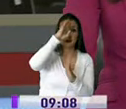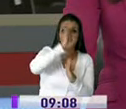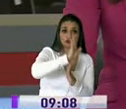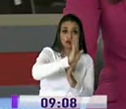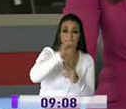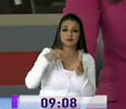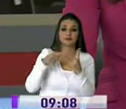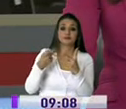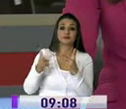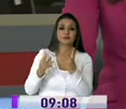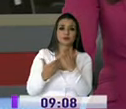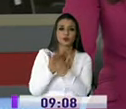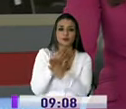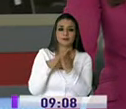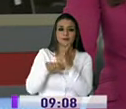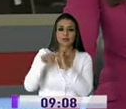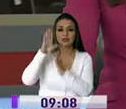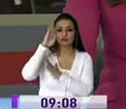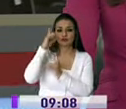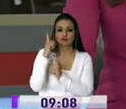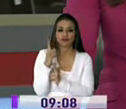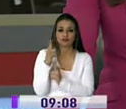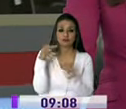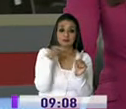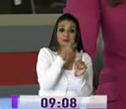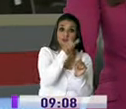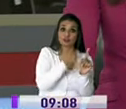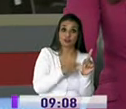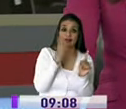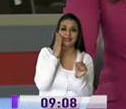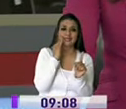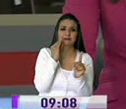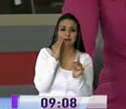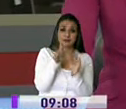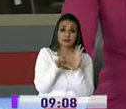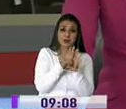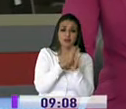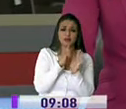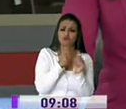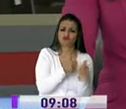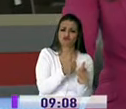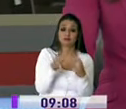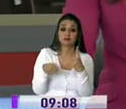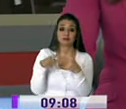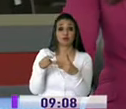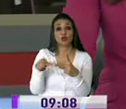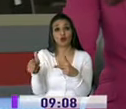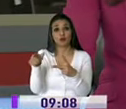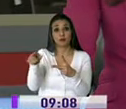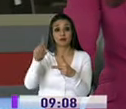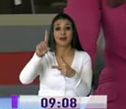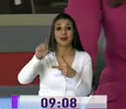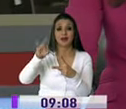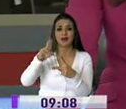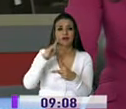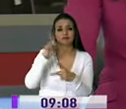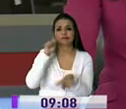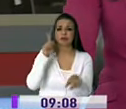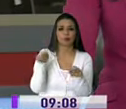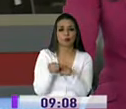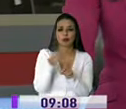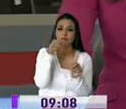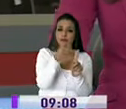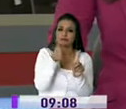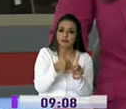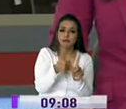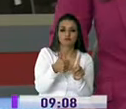nuevo ministro del Interior. El jurista Ramiro Aguilar la califica como acertada, en tanto que Felipe Burbano de Lara cree que no es la persona